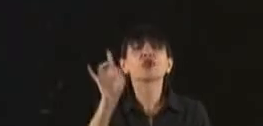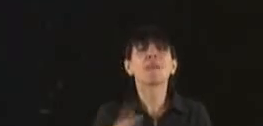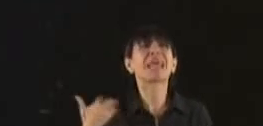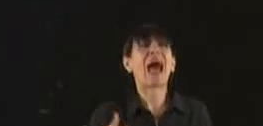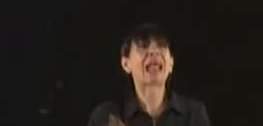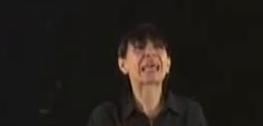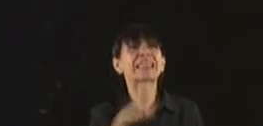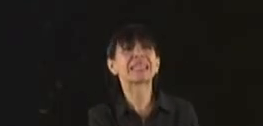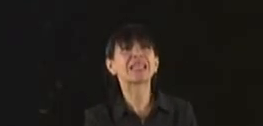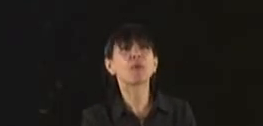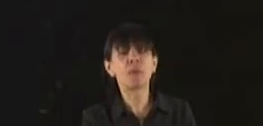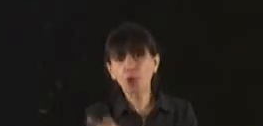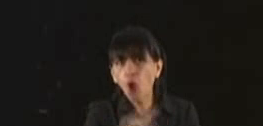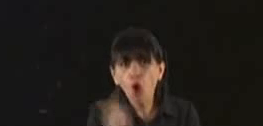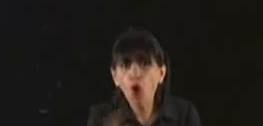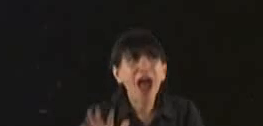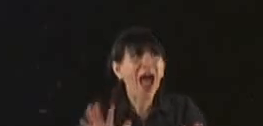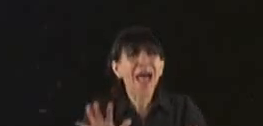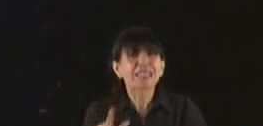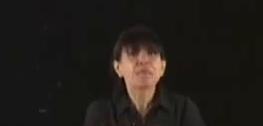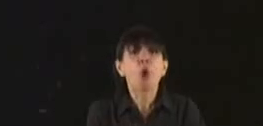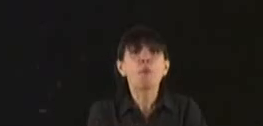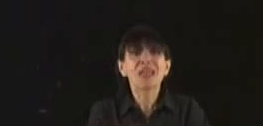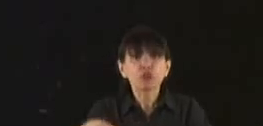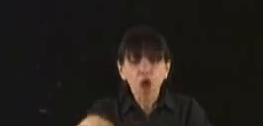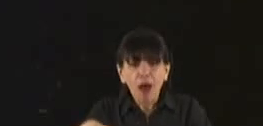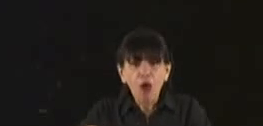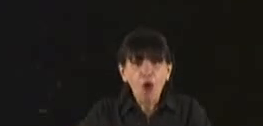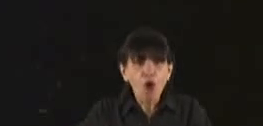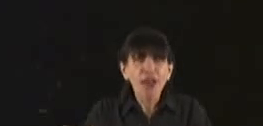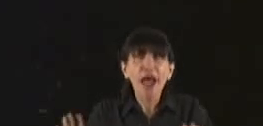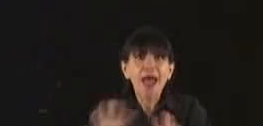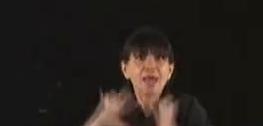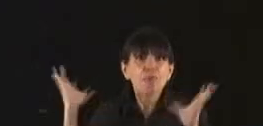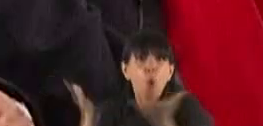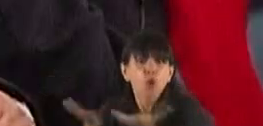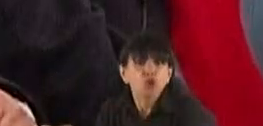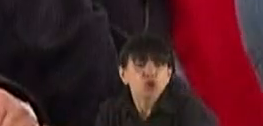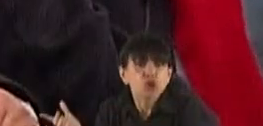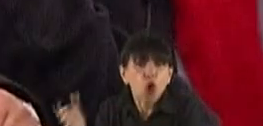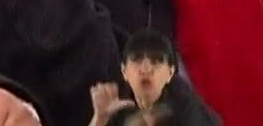un problema de este tiempo de la humanidad. Es un tiempo